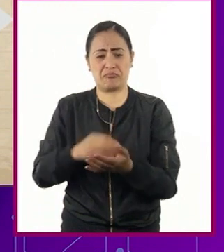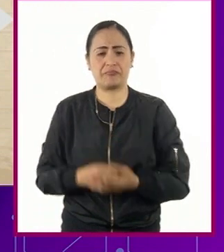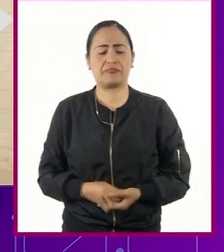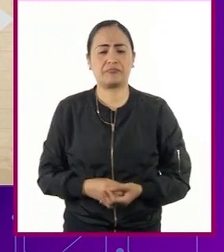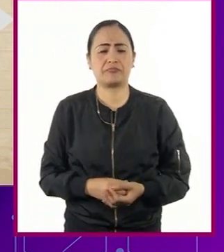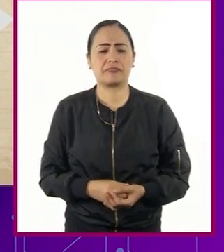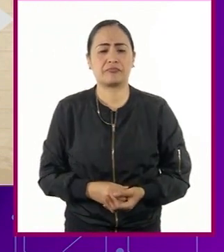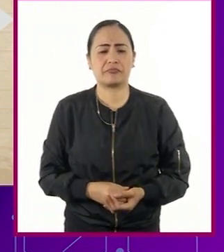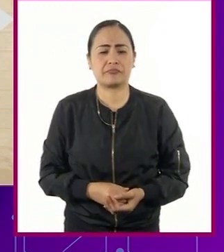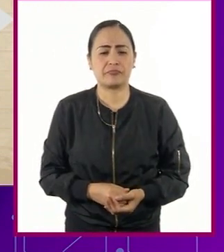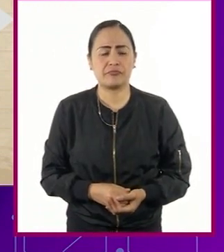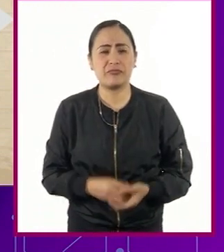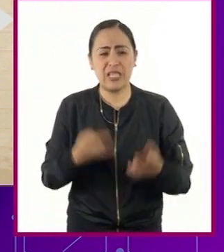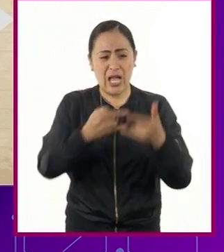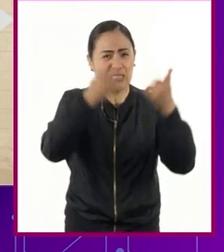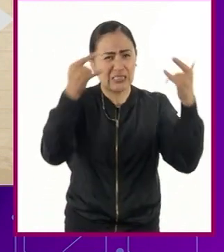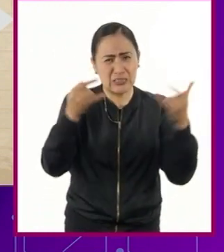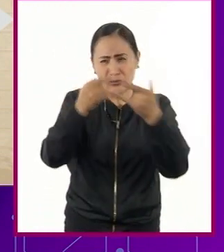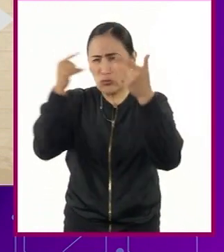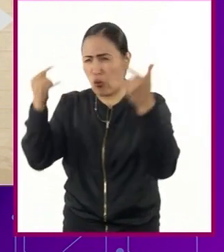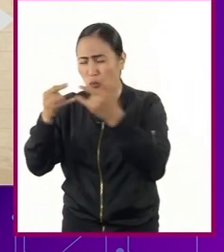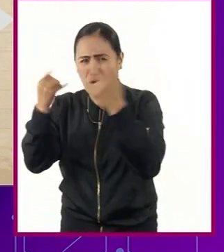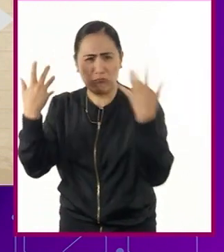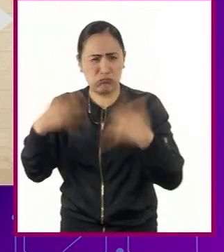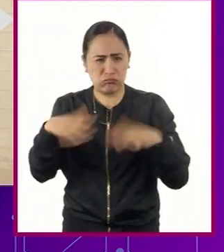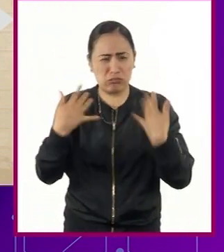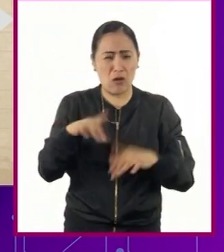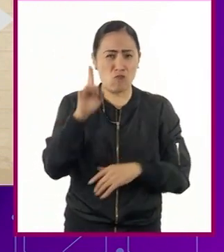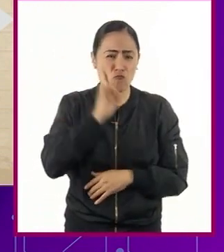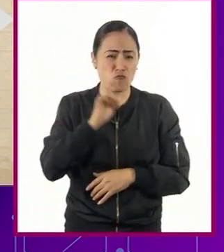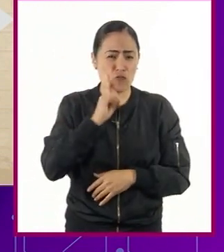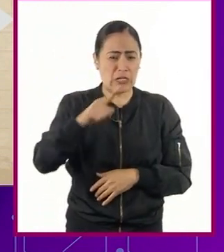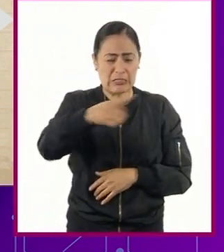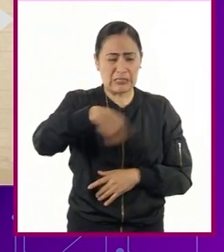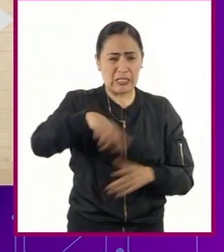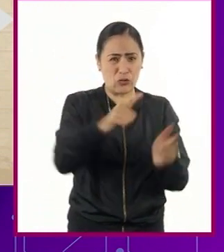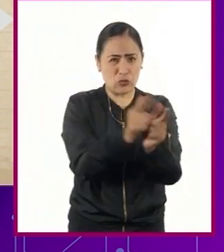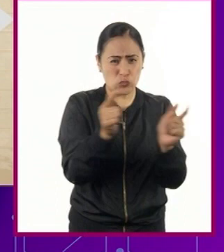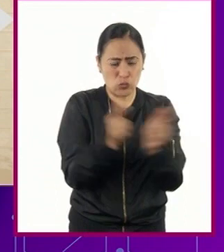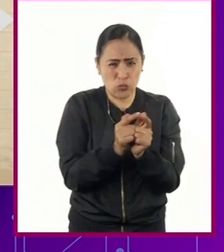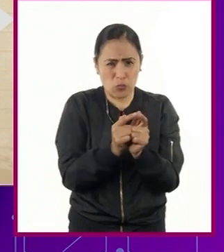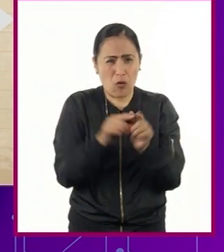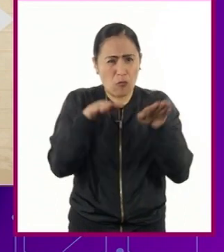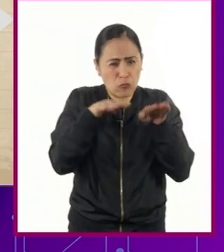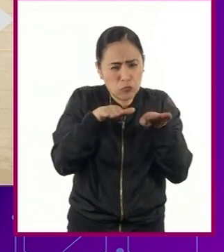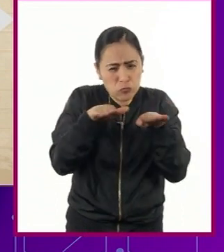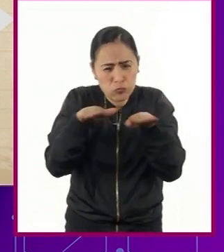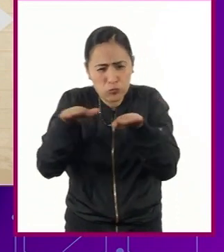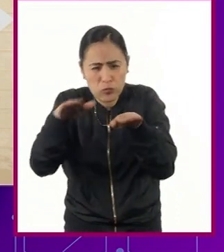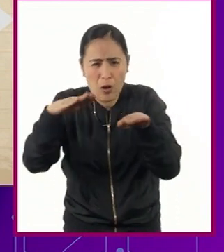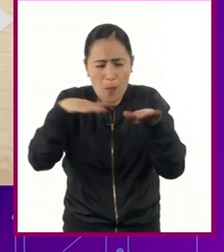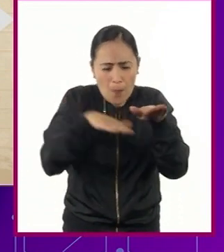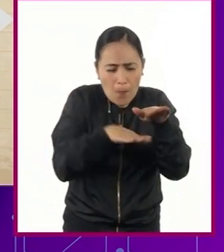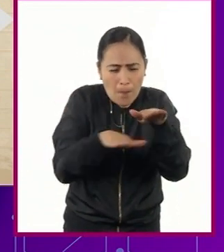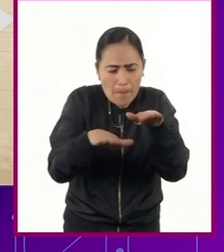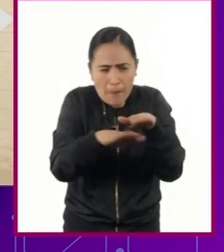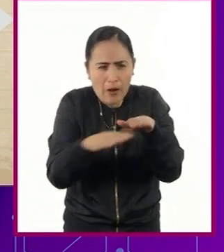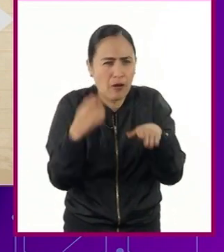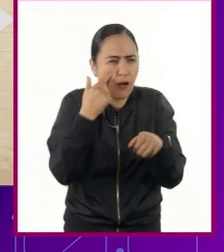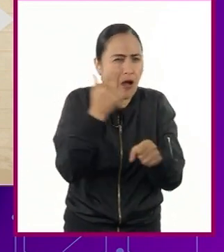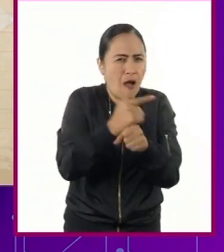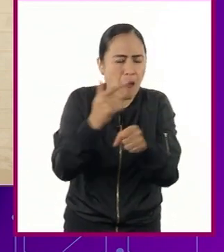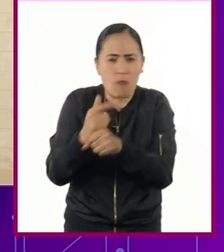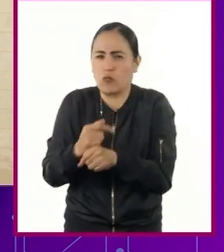nocturno. Eran muy temidas por los alemanes, pues volaban muy bajo para evitar que las detectaran, y así comenzar